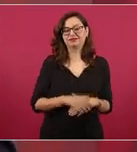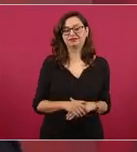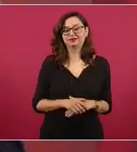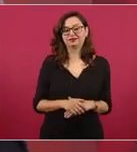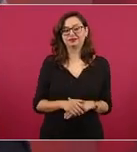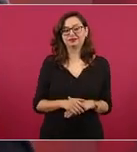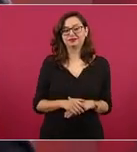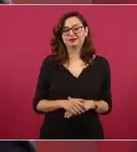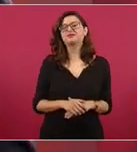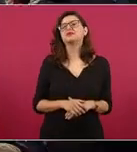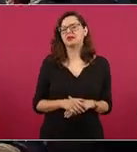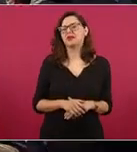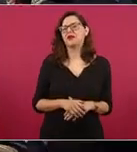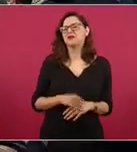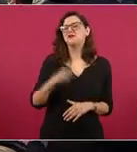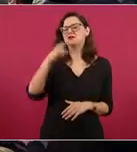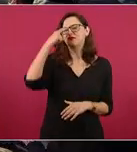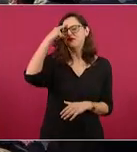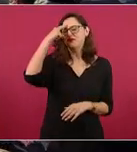No estar